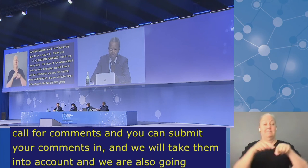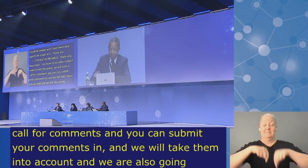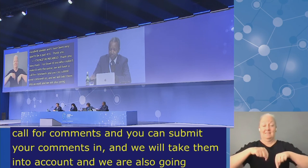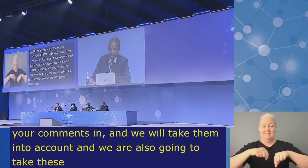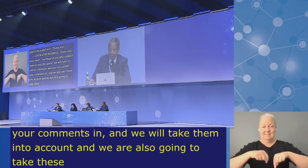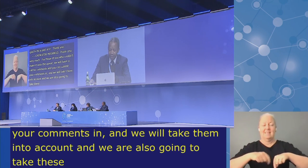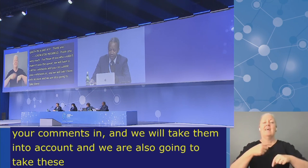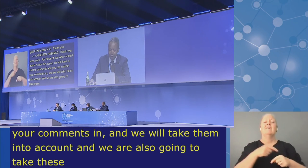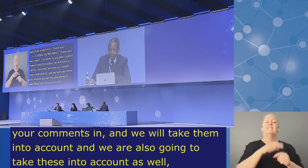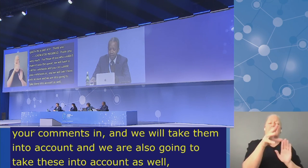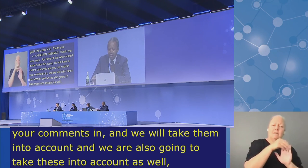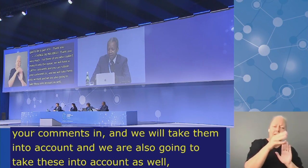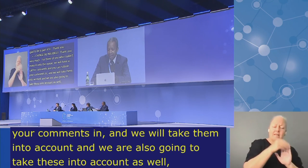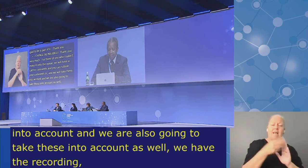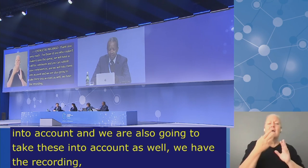transmitir por email.